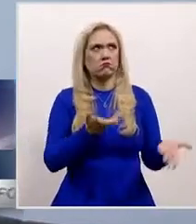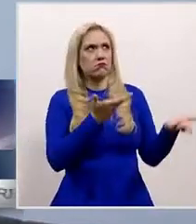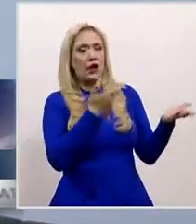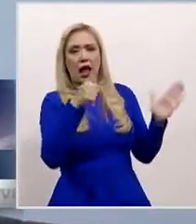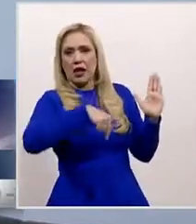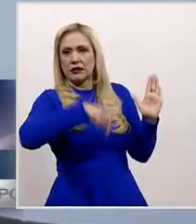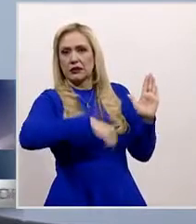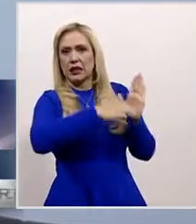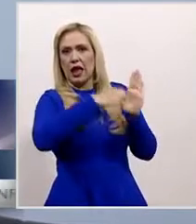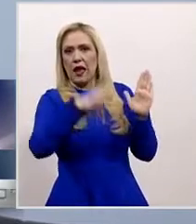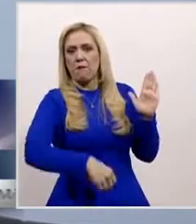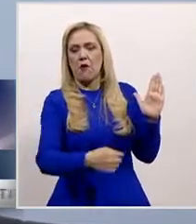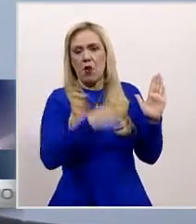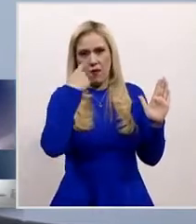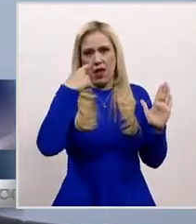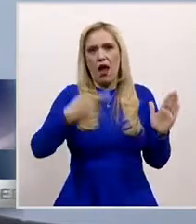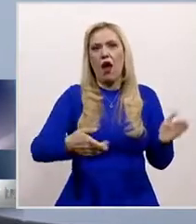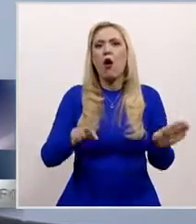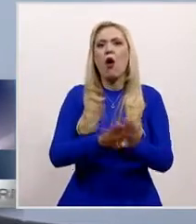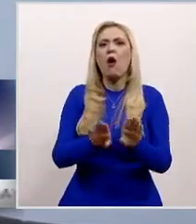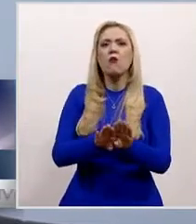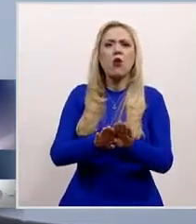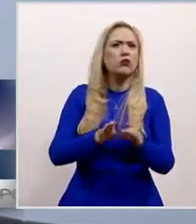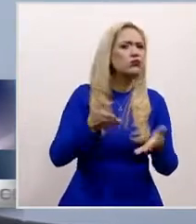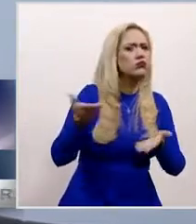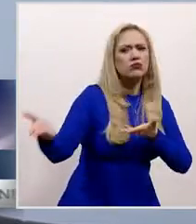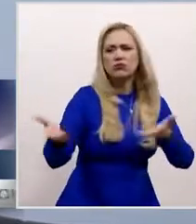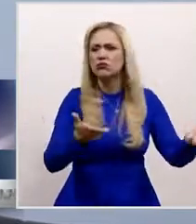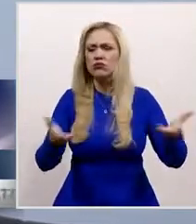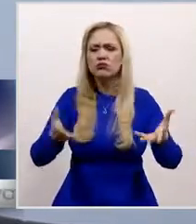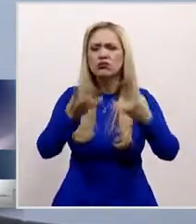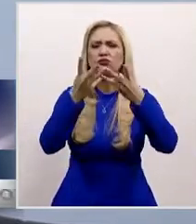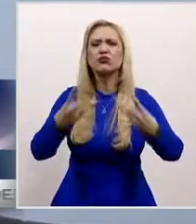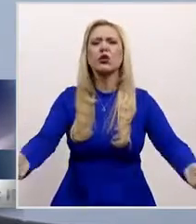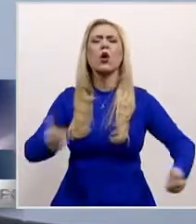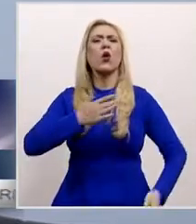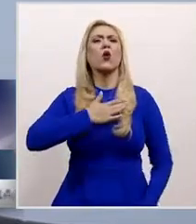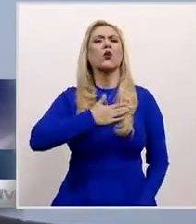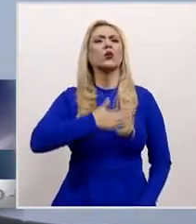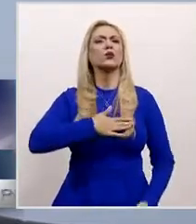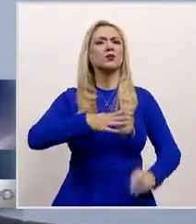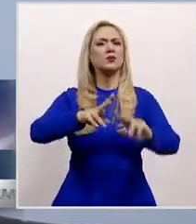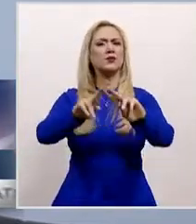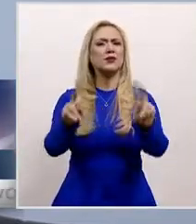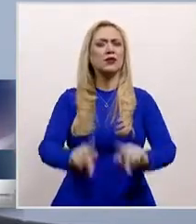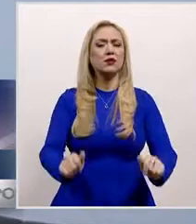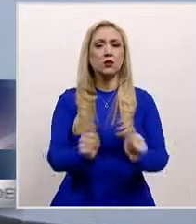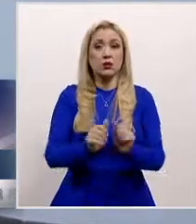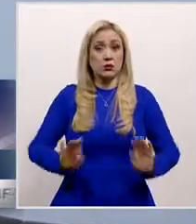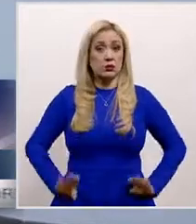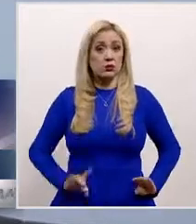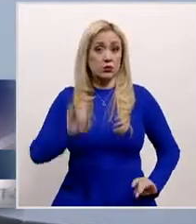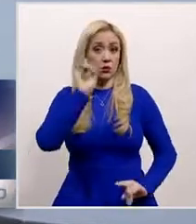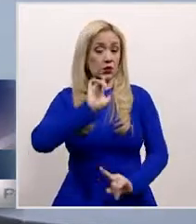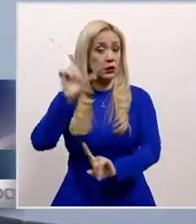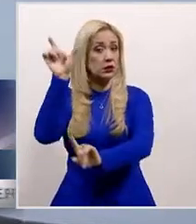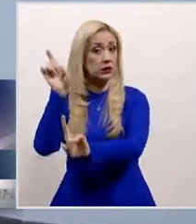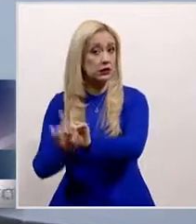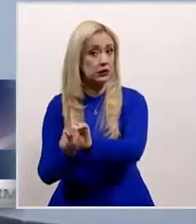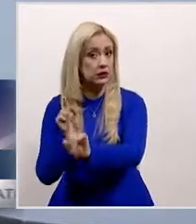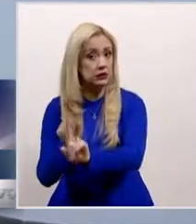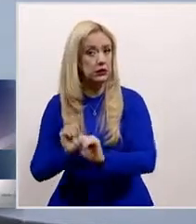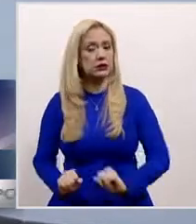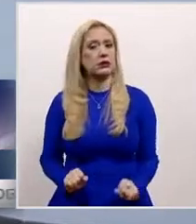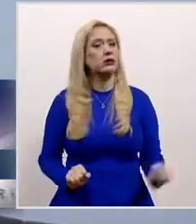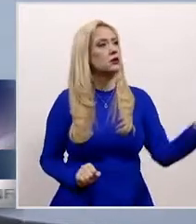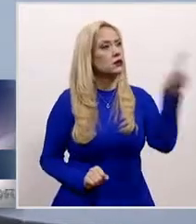se imparte justicia y si logramos que la justicia tenga esta perspectiva de género vean las